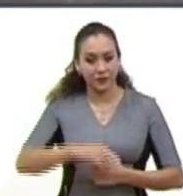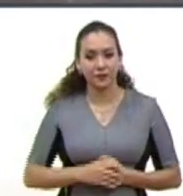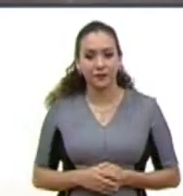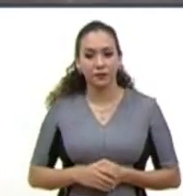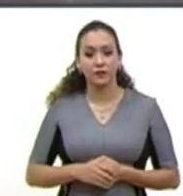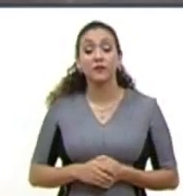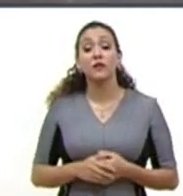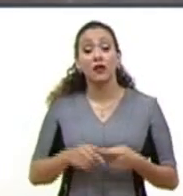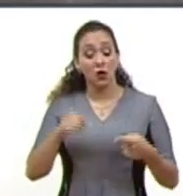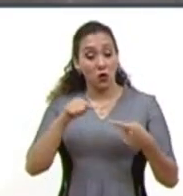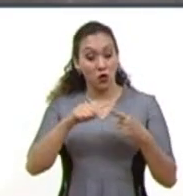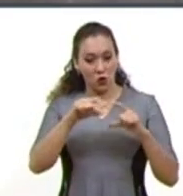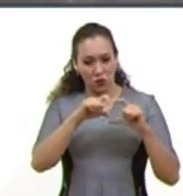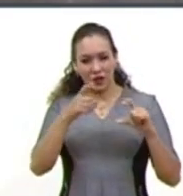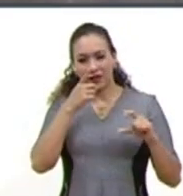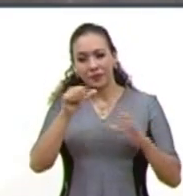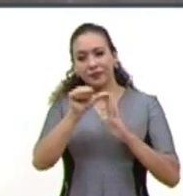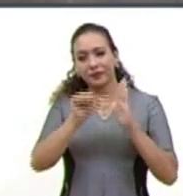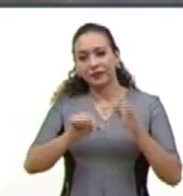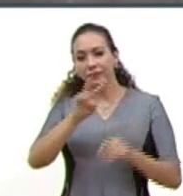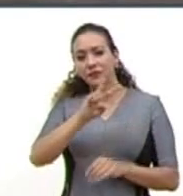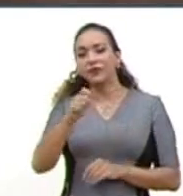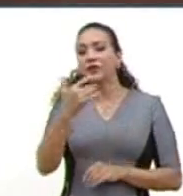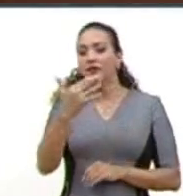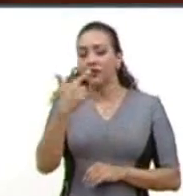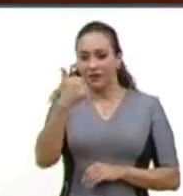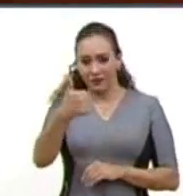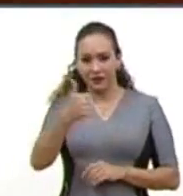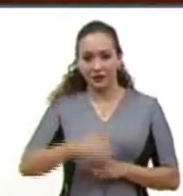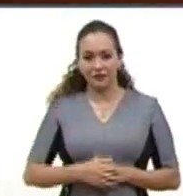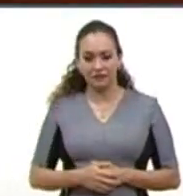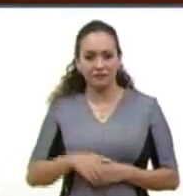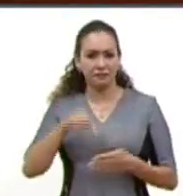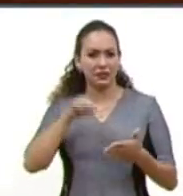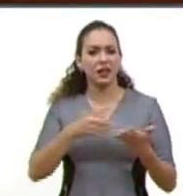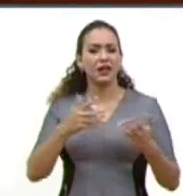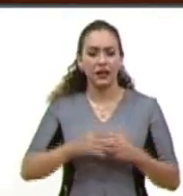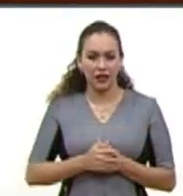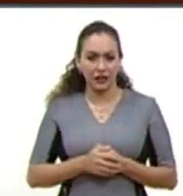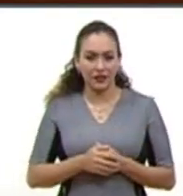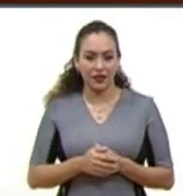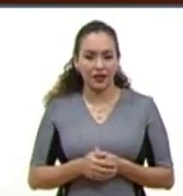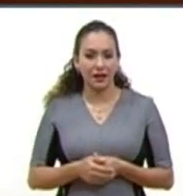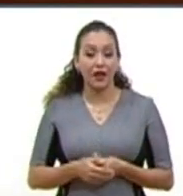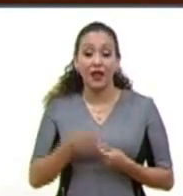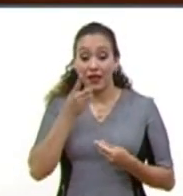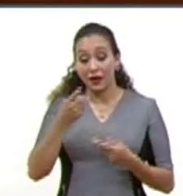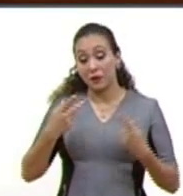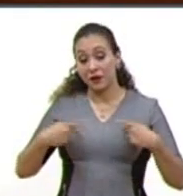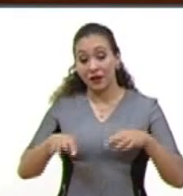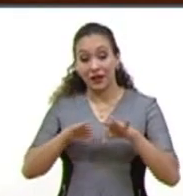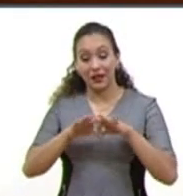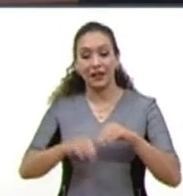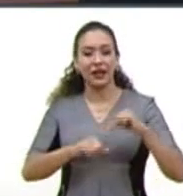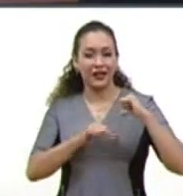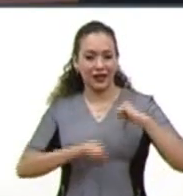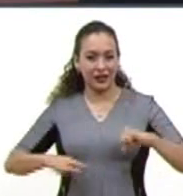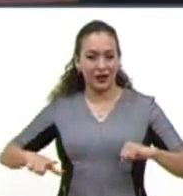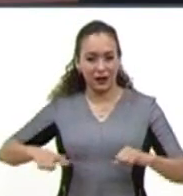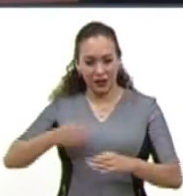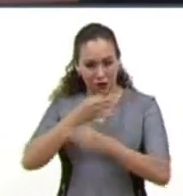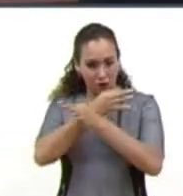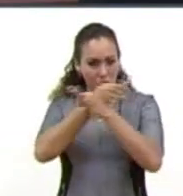el primer párrafo del artículo 256, que otorgaba la calidad de servidor público a quien tuviera la